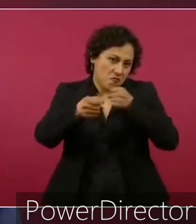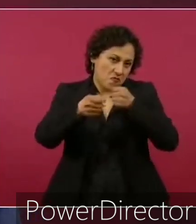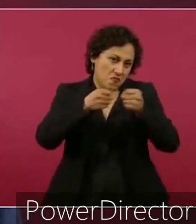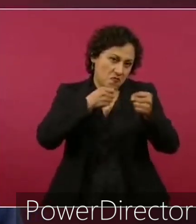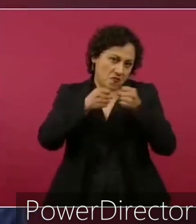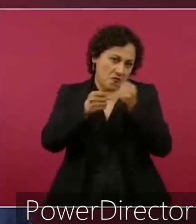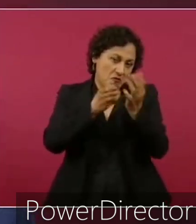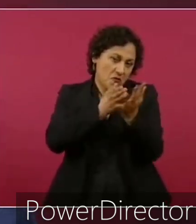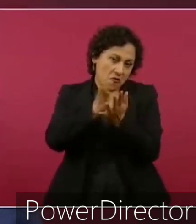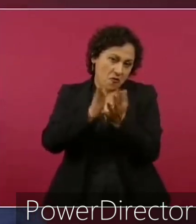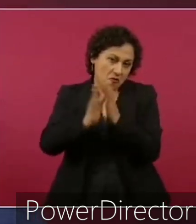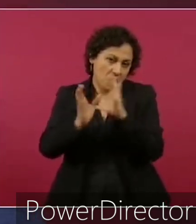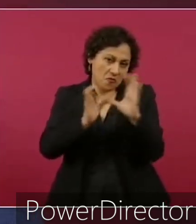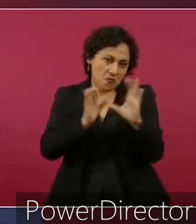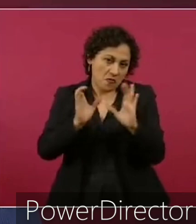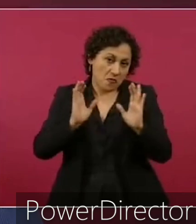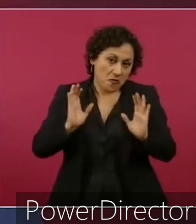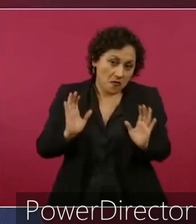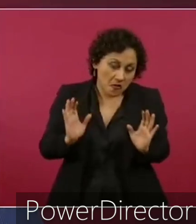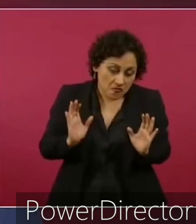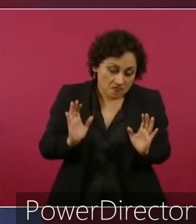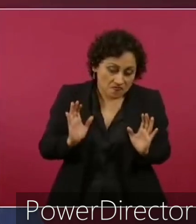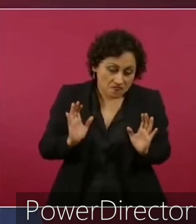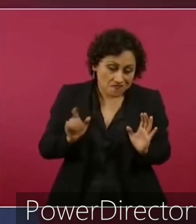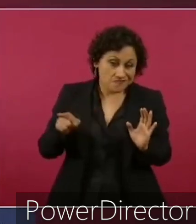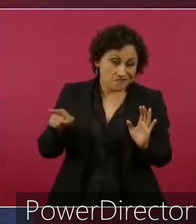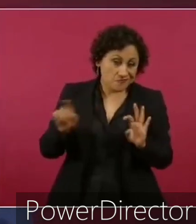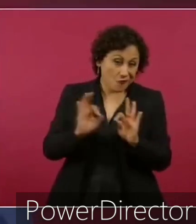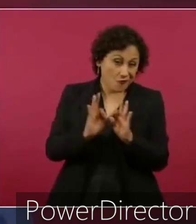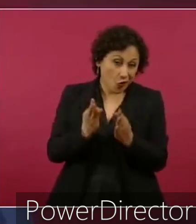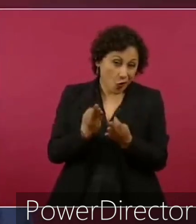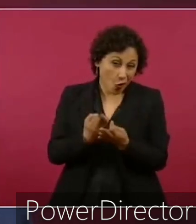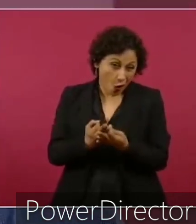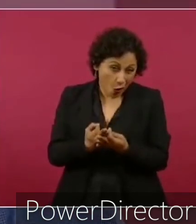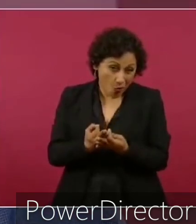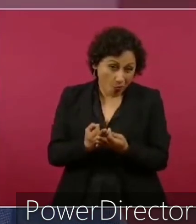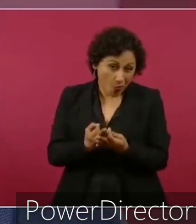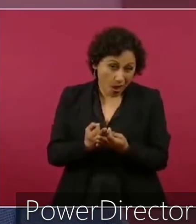si se puede llamar así, que él ejerce,